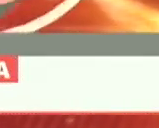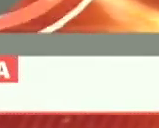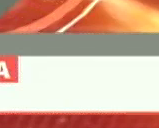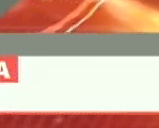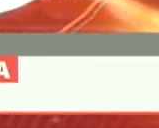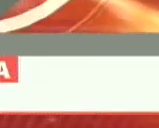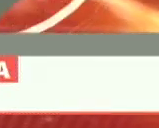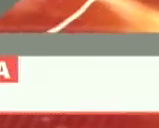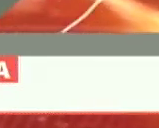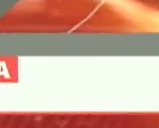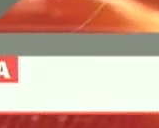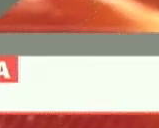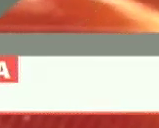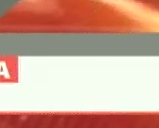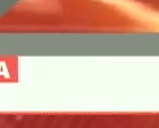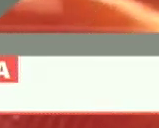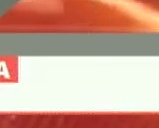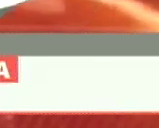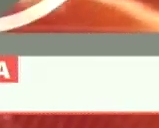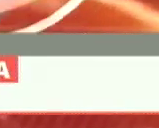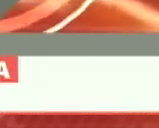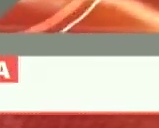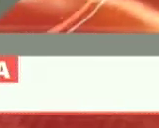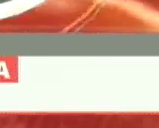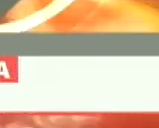una totalidad de participantes de